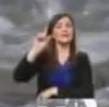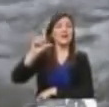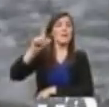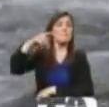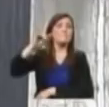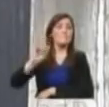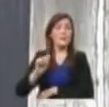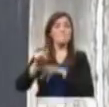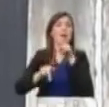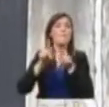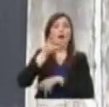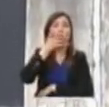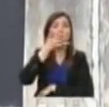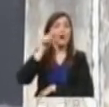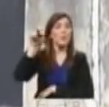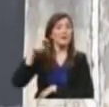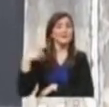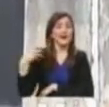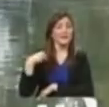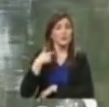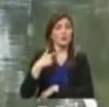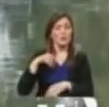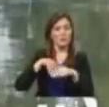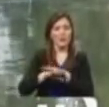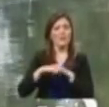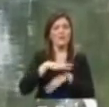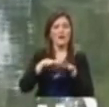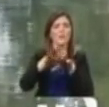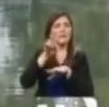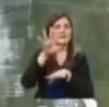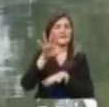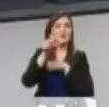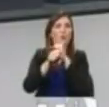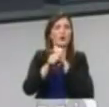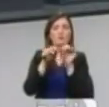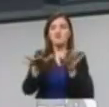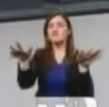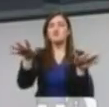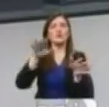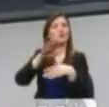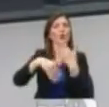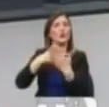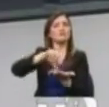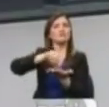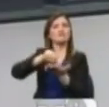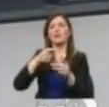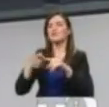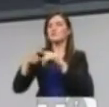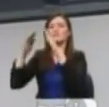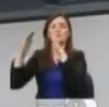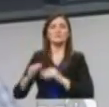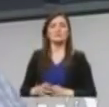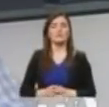Chalpi-Papayacta, que permitirá garantizar el abastecimiento de agua por los próximos 25 años. El proyecto va a incrementar